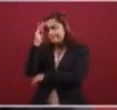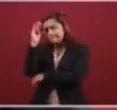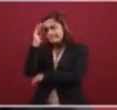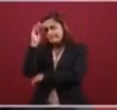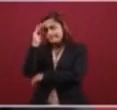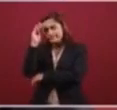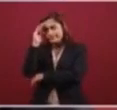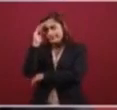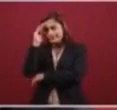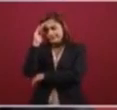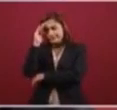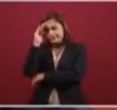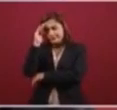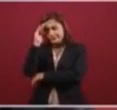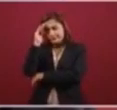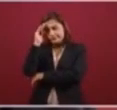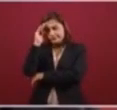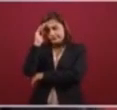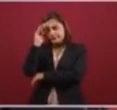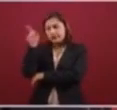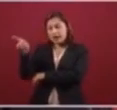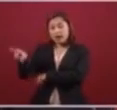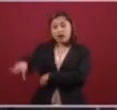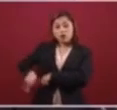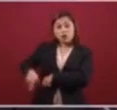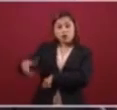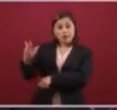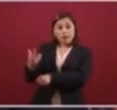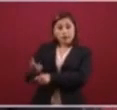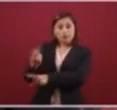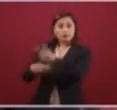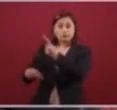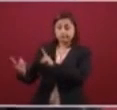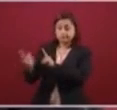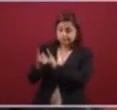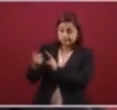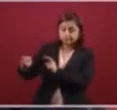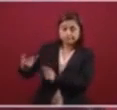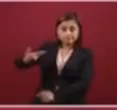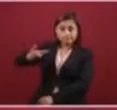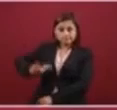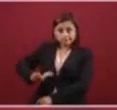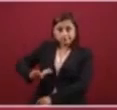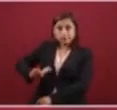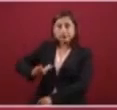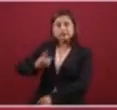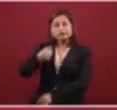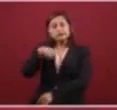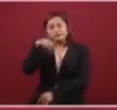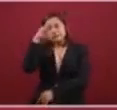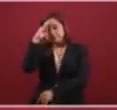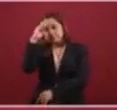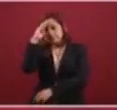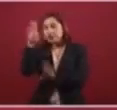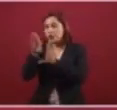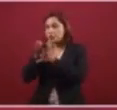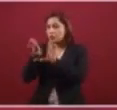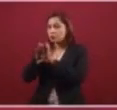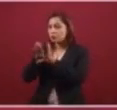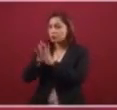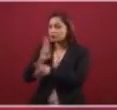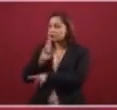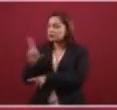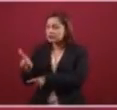darle una respuesta a el gobernador que hizo esta demanda nos presentó